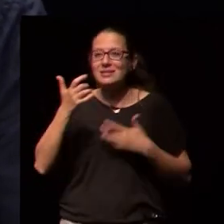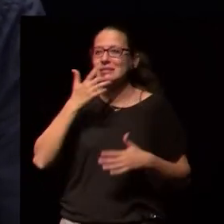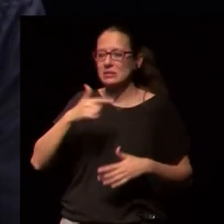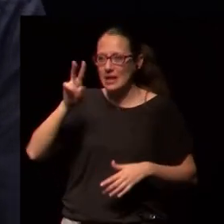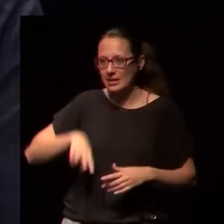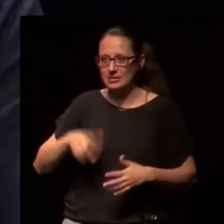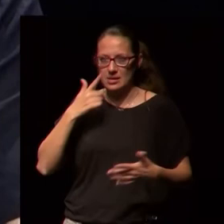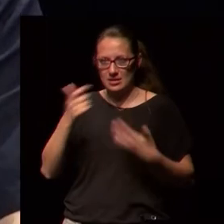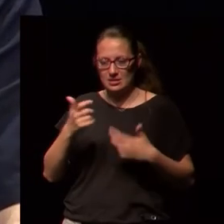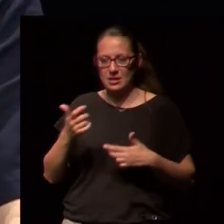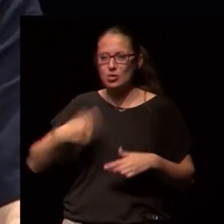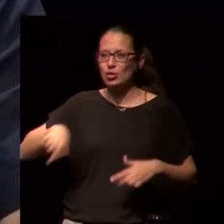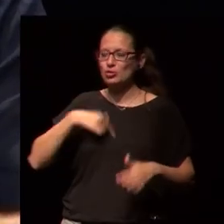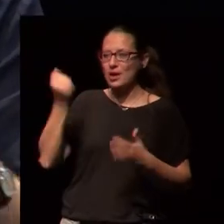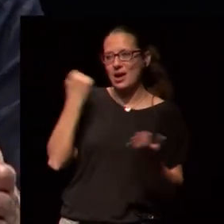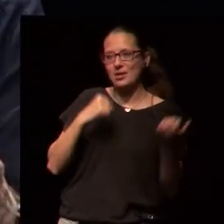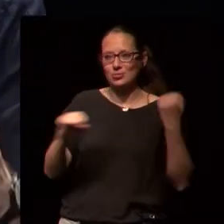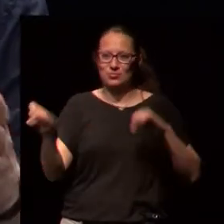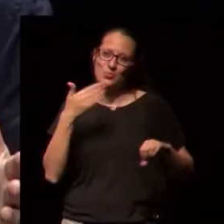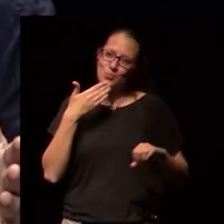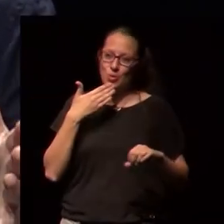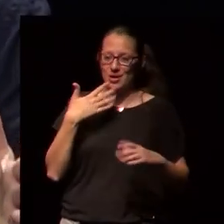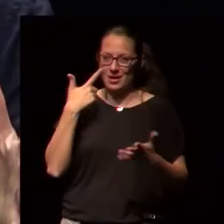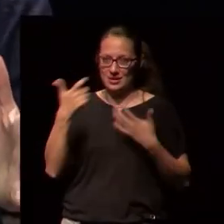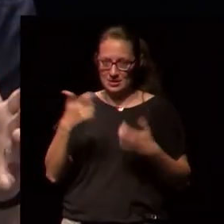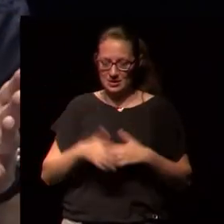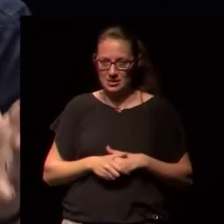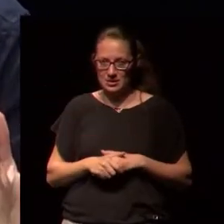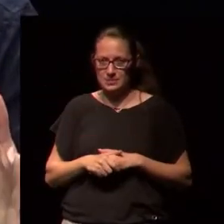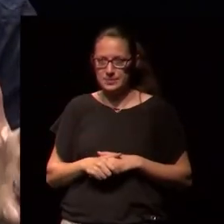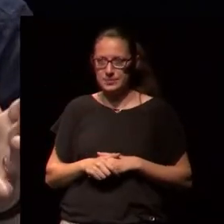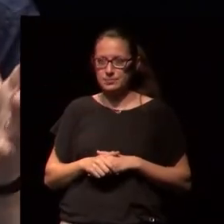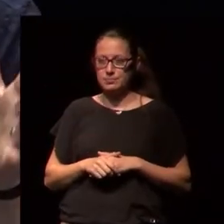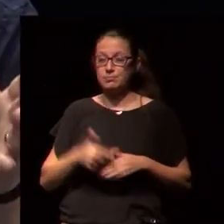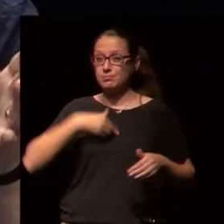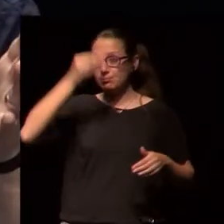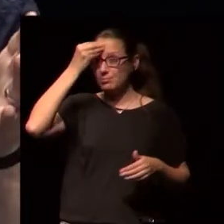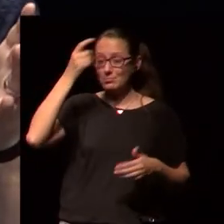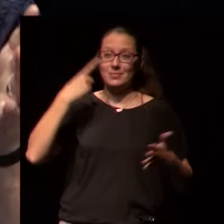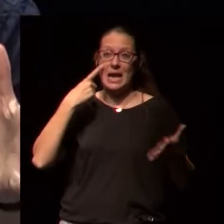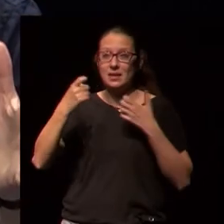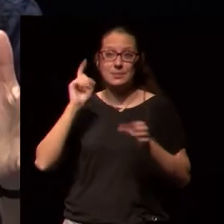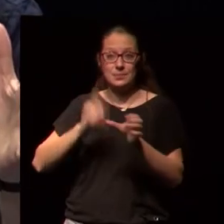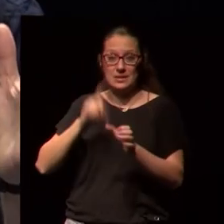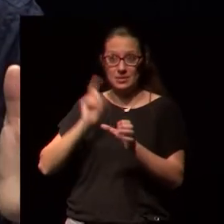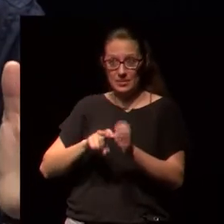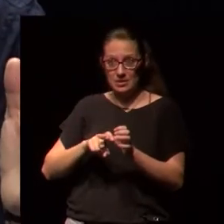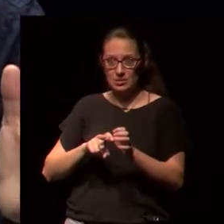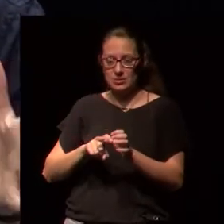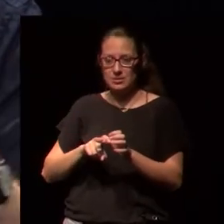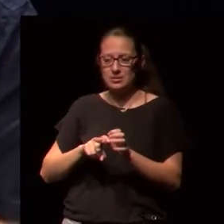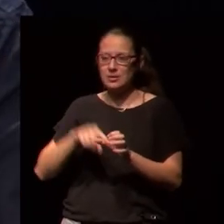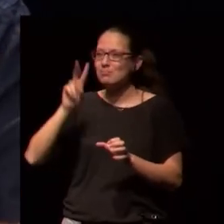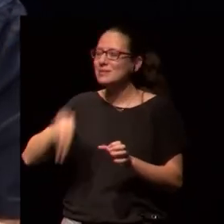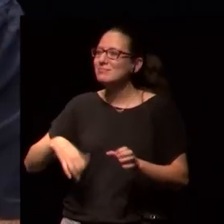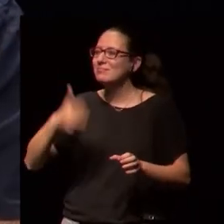eres. Actuamos, nos comportamos como artistas. Yo creo que el arte participativo es